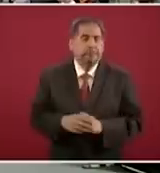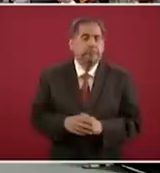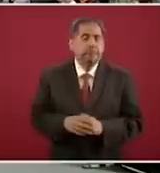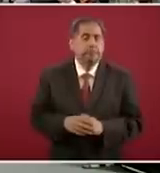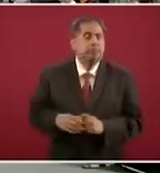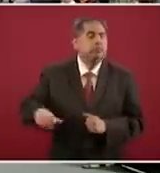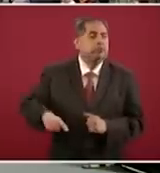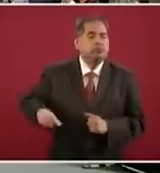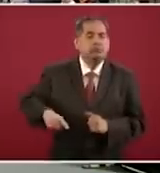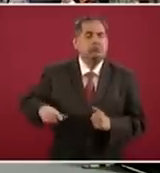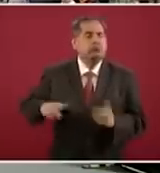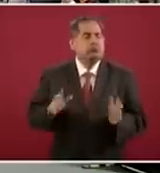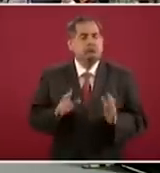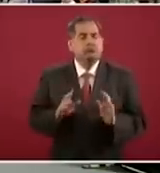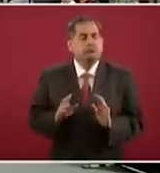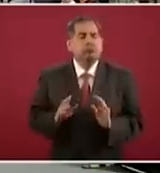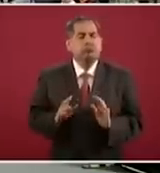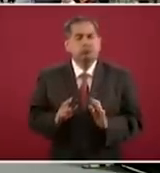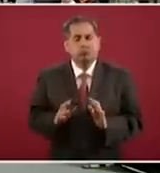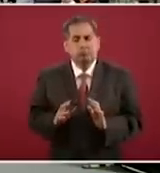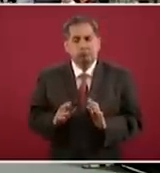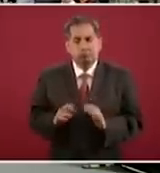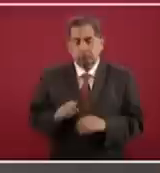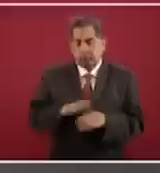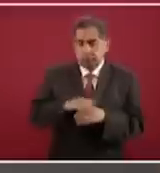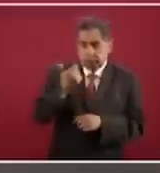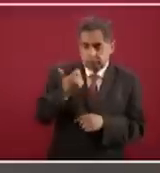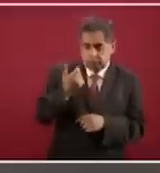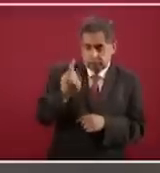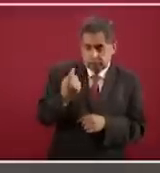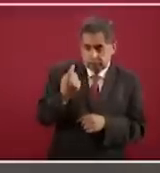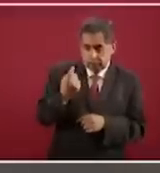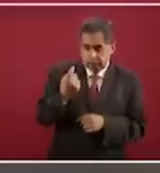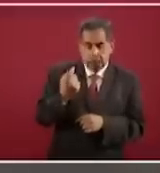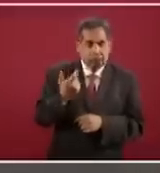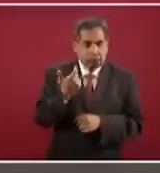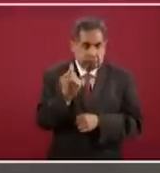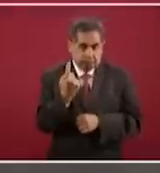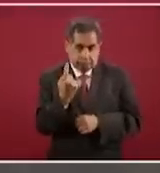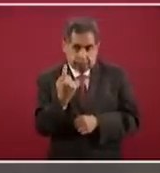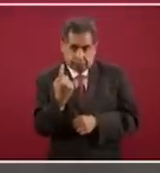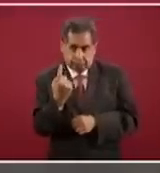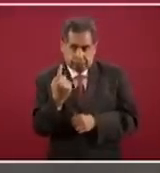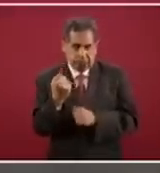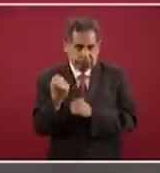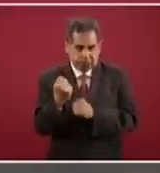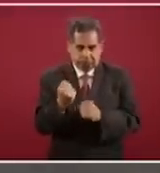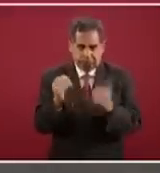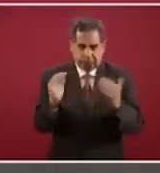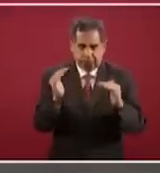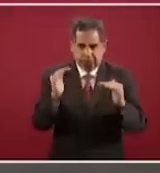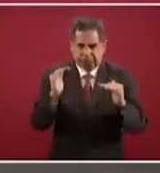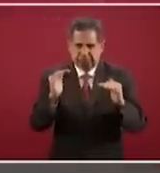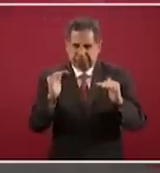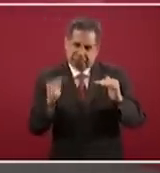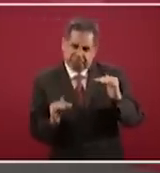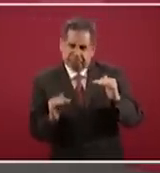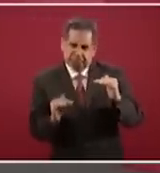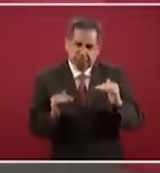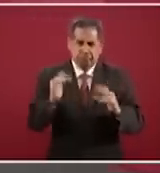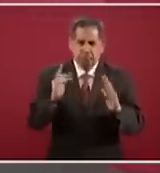el gobierno, el peso se ha fortalecido con relación al dólar.